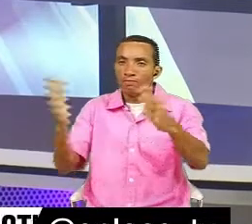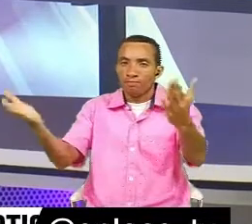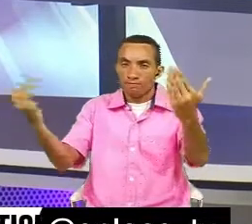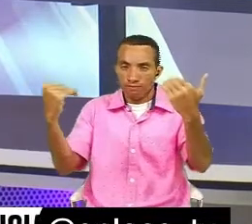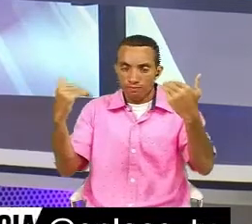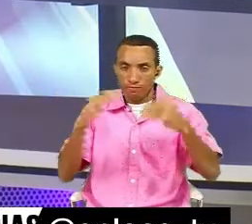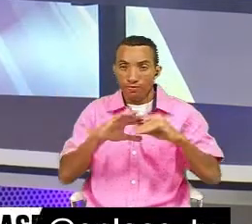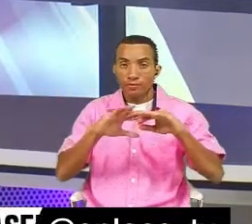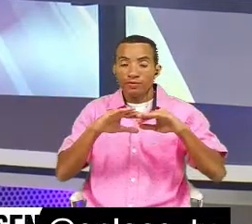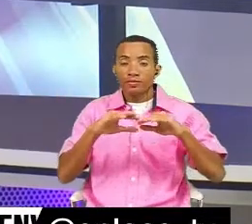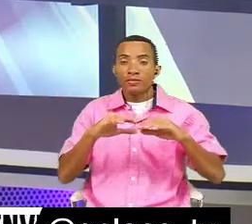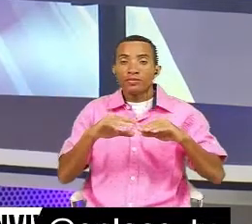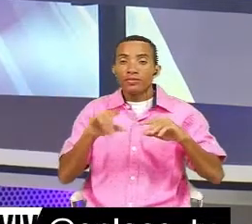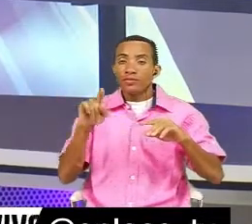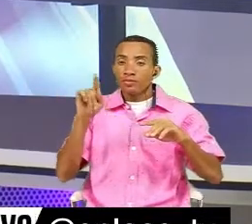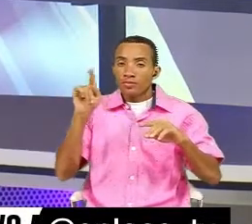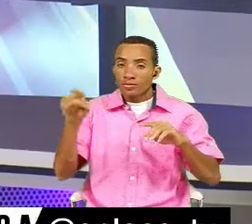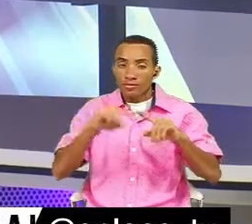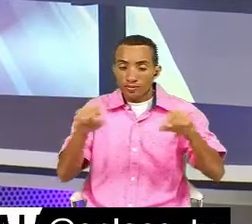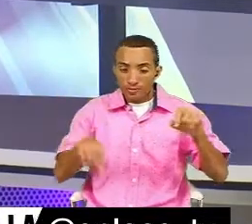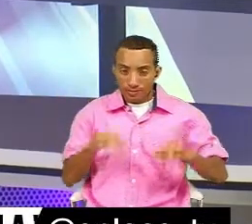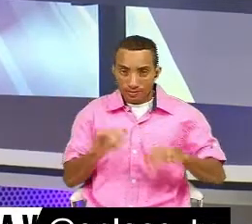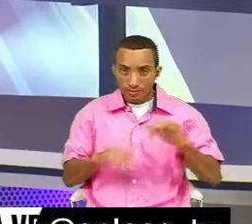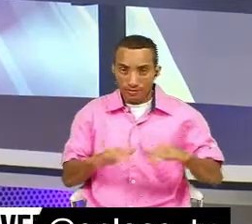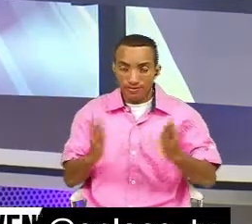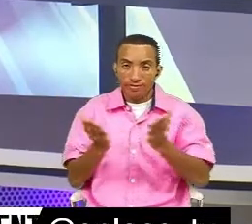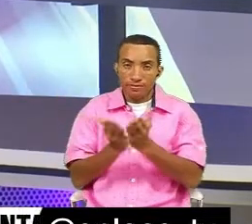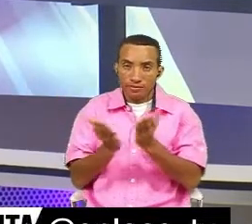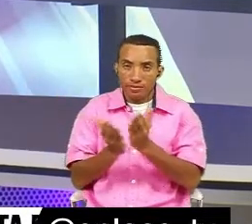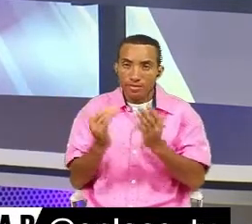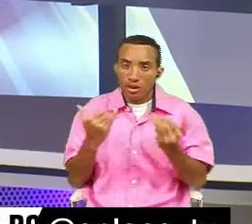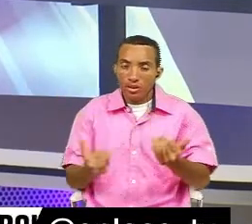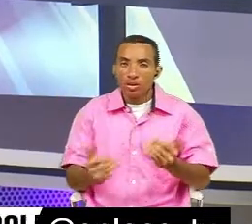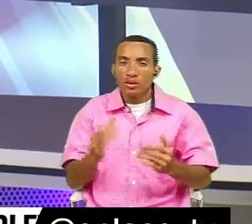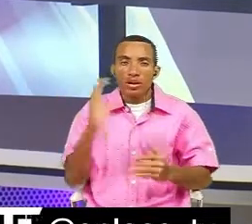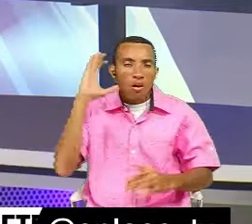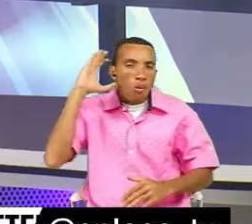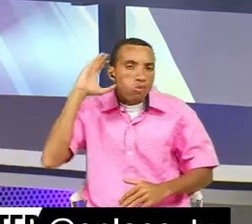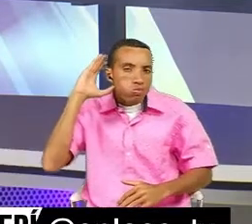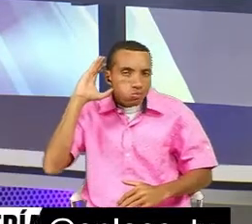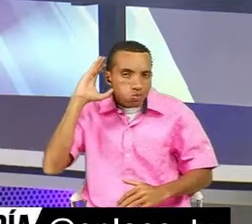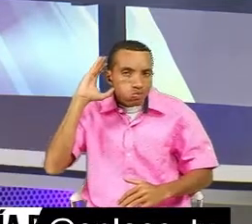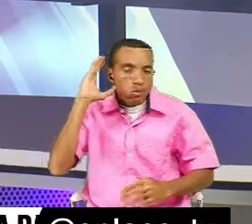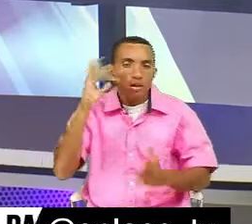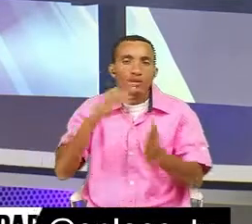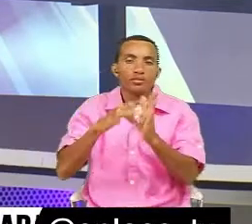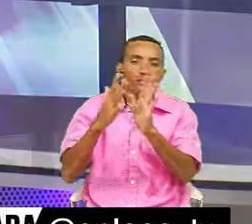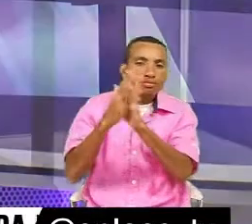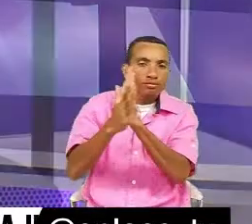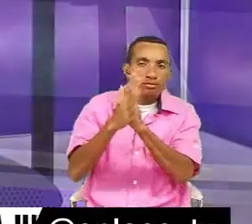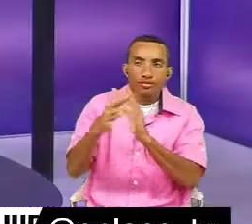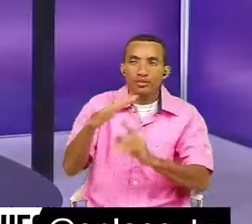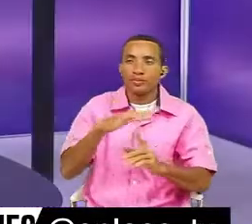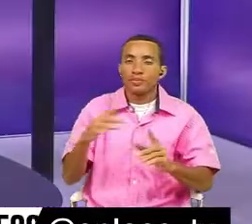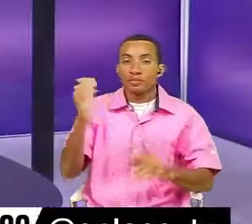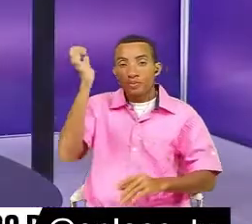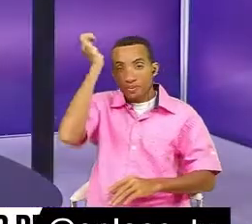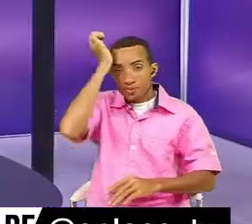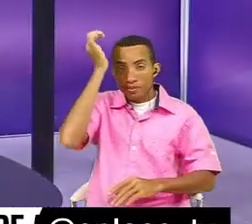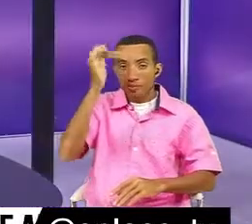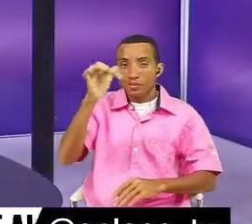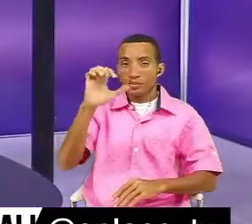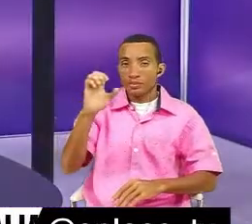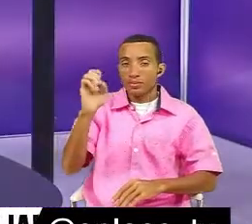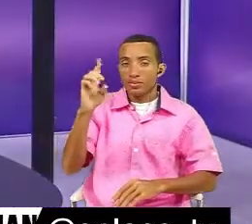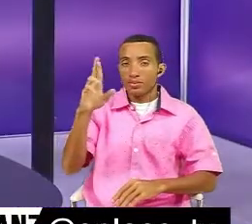Bermeja. Vamos en este momento en directo al lugar de la información con nuestro director de noticias, Pedro Severiche, quien se